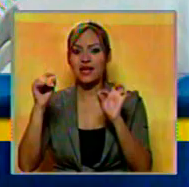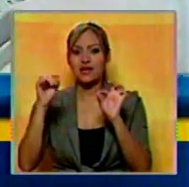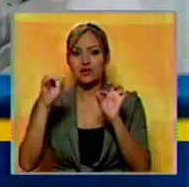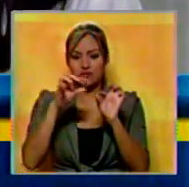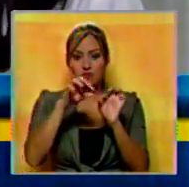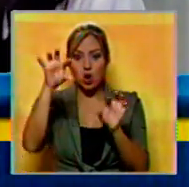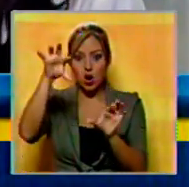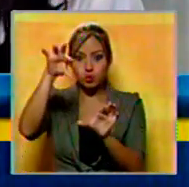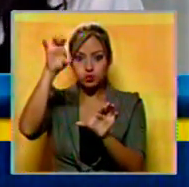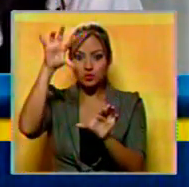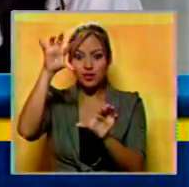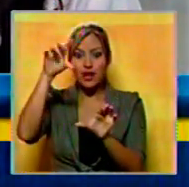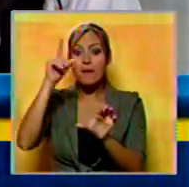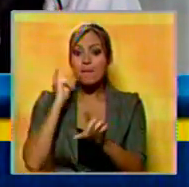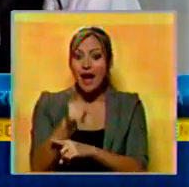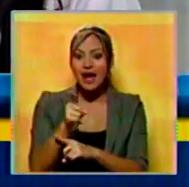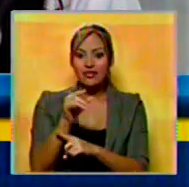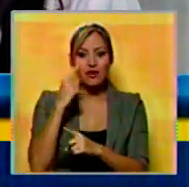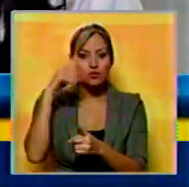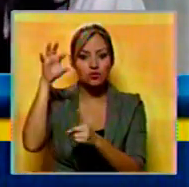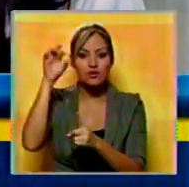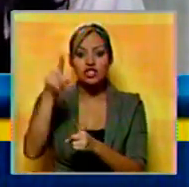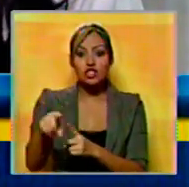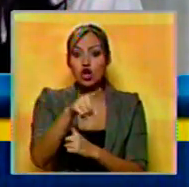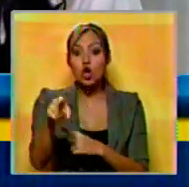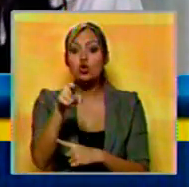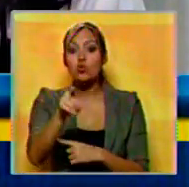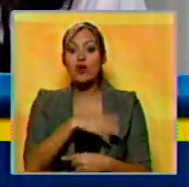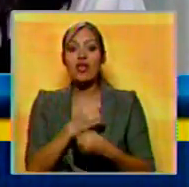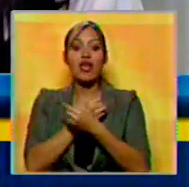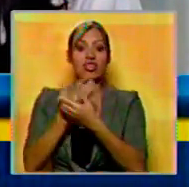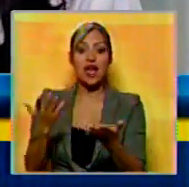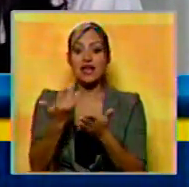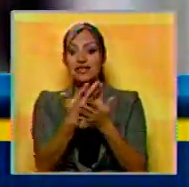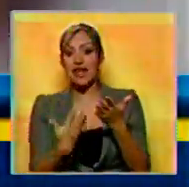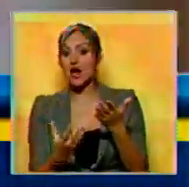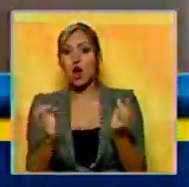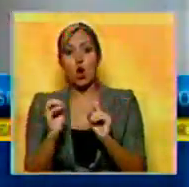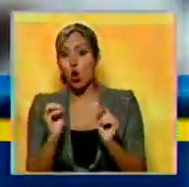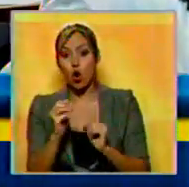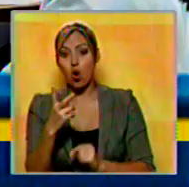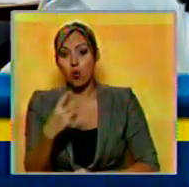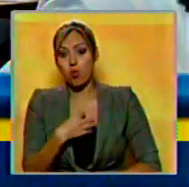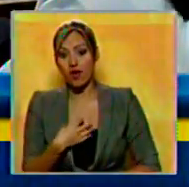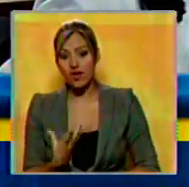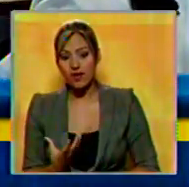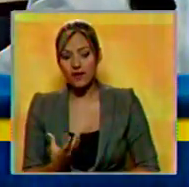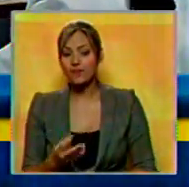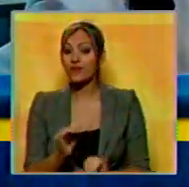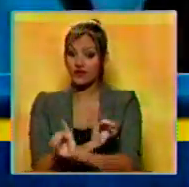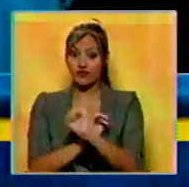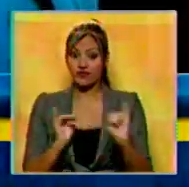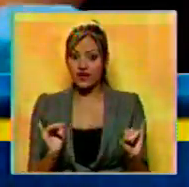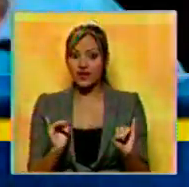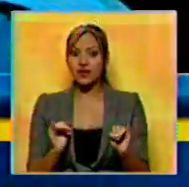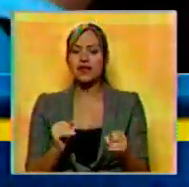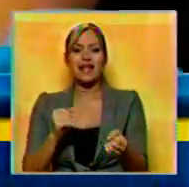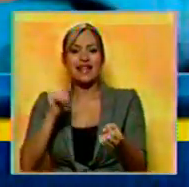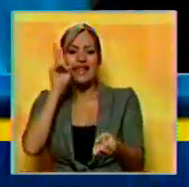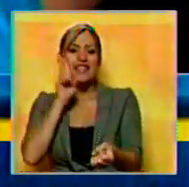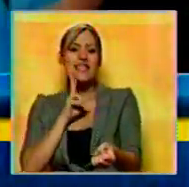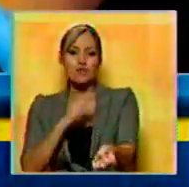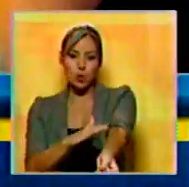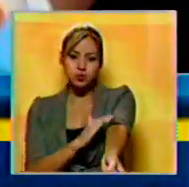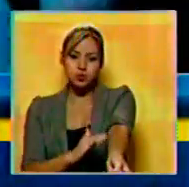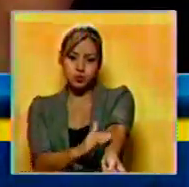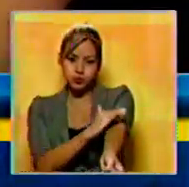gotica, y dependiendo de esa gotica se decide si puedes donar o no puedes donar. Superada esta prueba, se limpia muy bien la piel